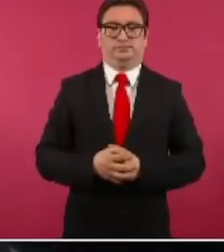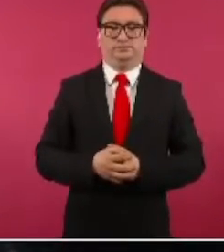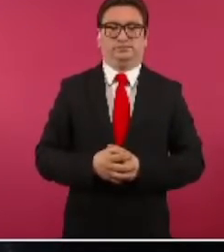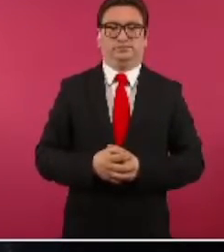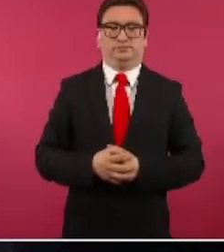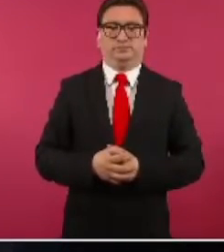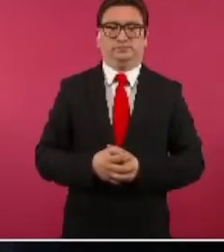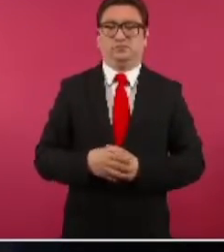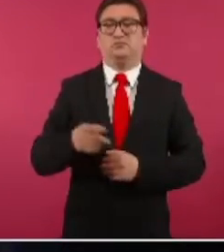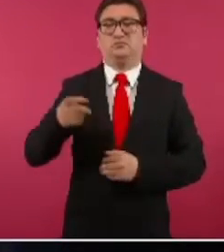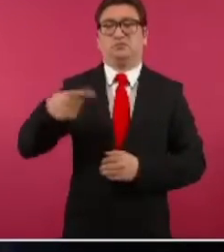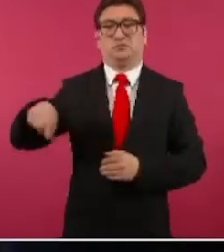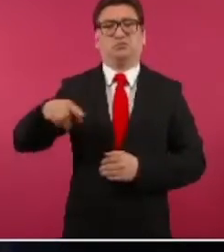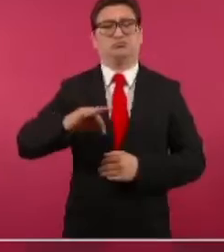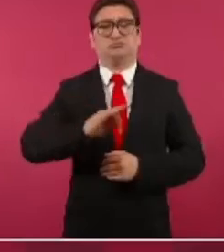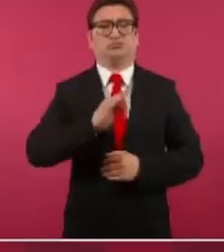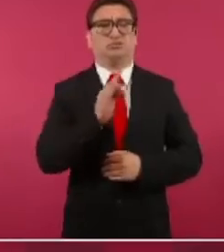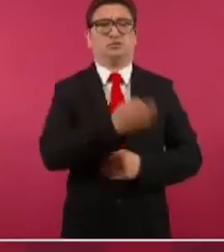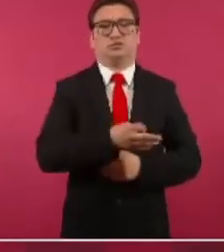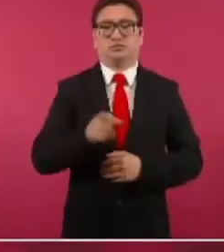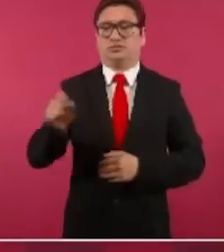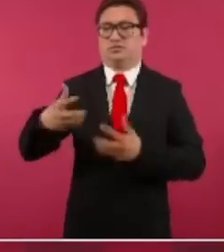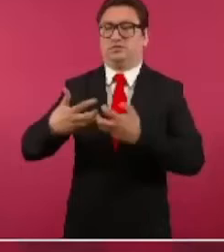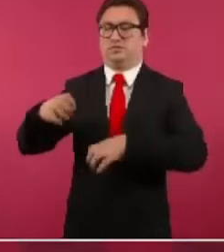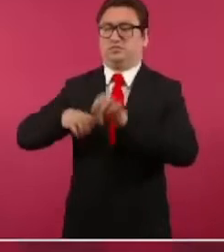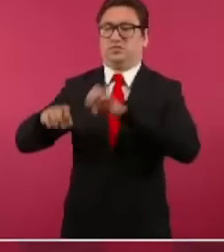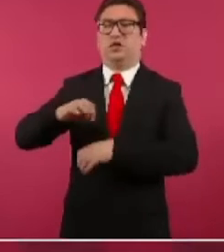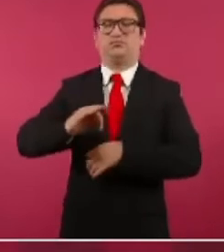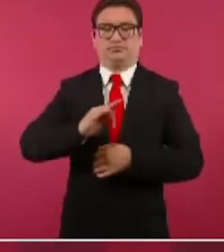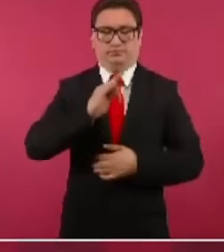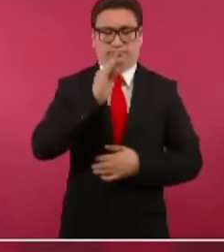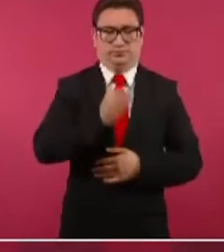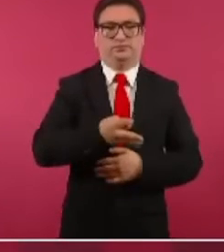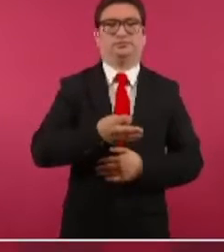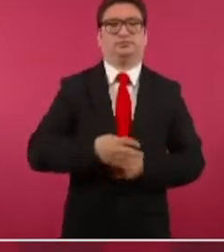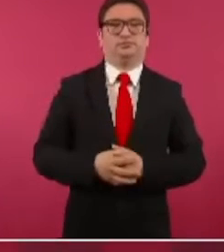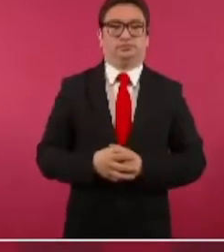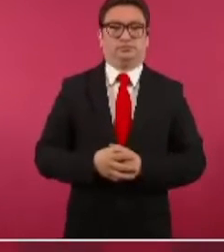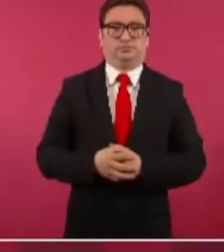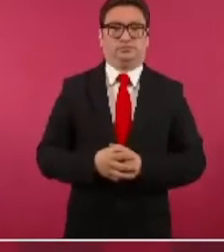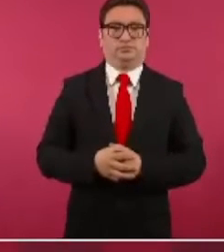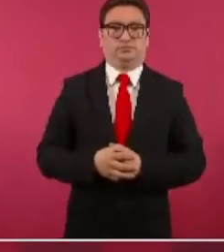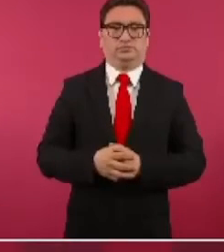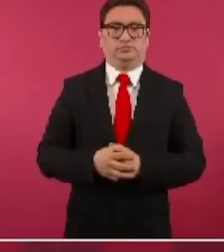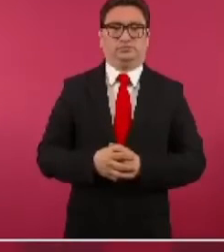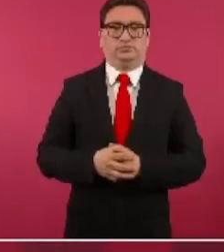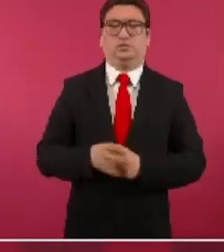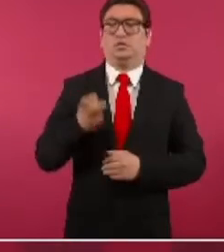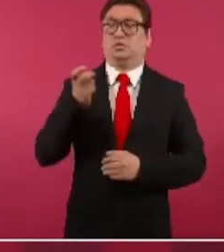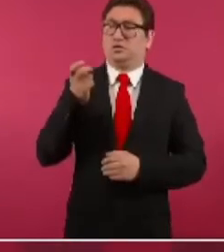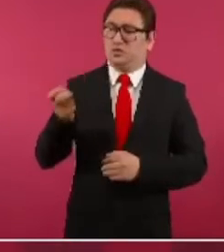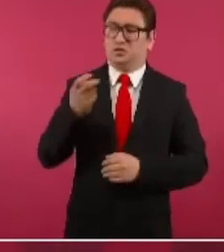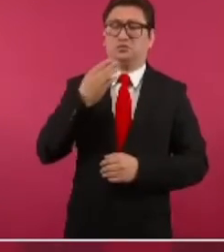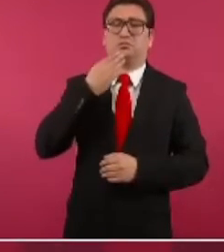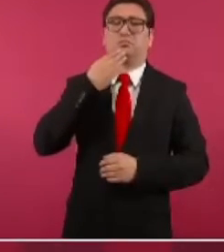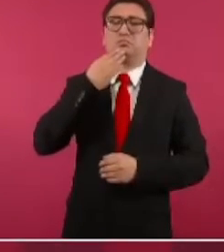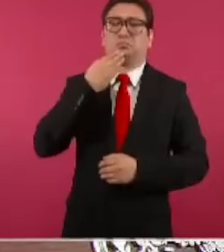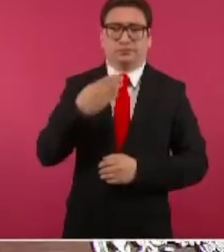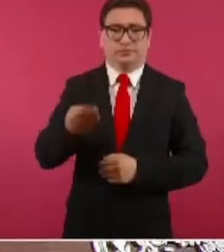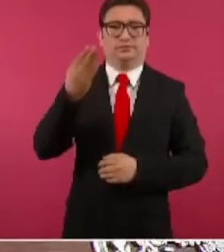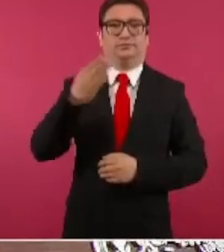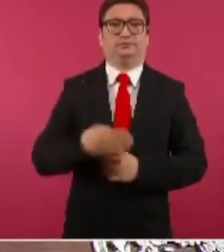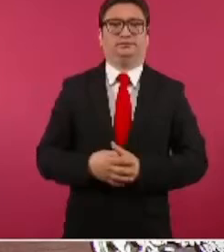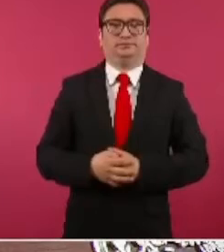y se aceptó de parte de la empresa. Y eso es muy bueno